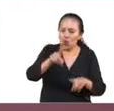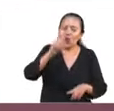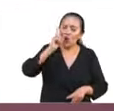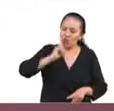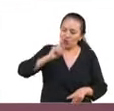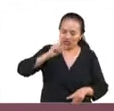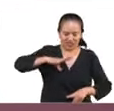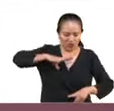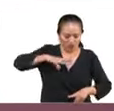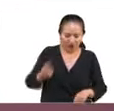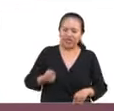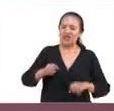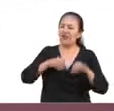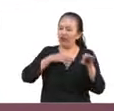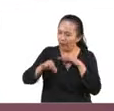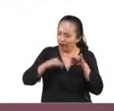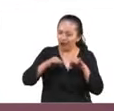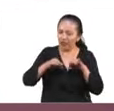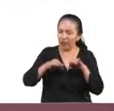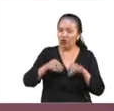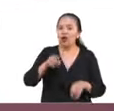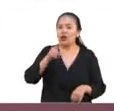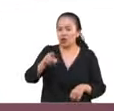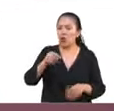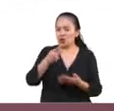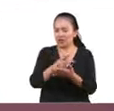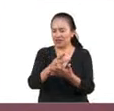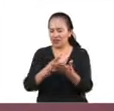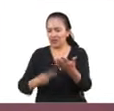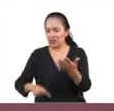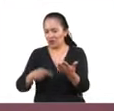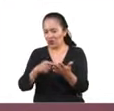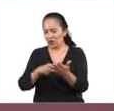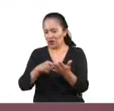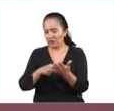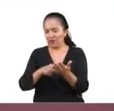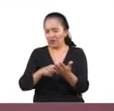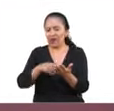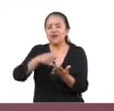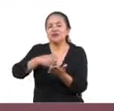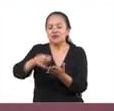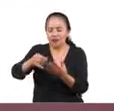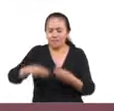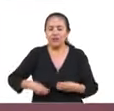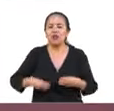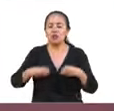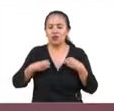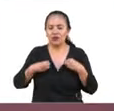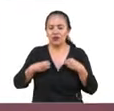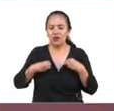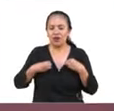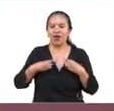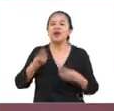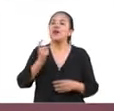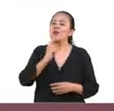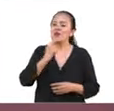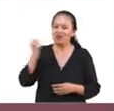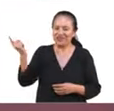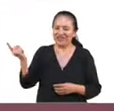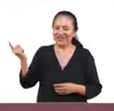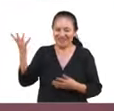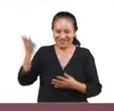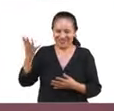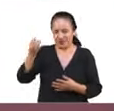de lucha que con este programa, Sembrando Vida, que fue creado por el presidente de la